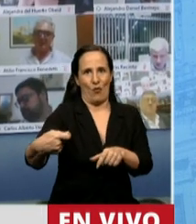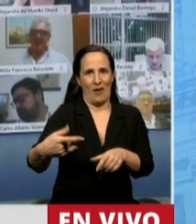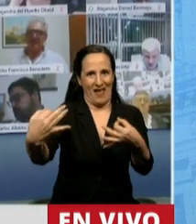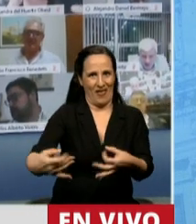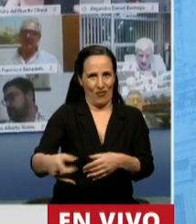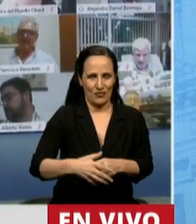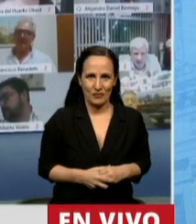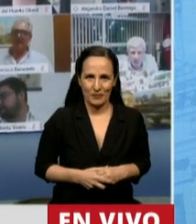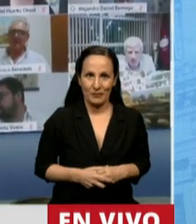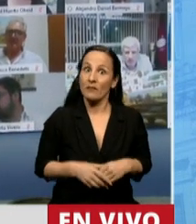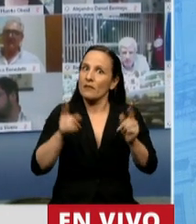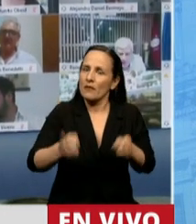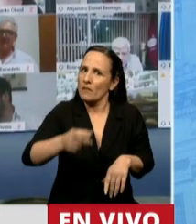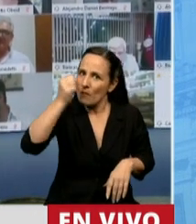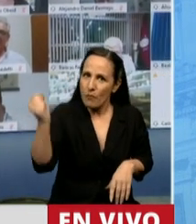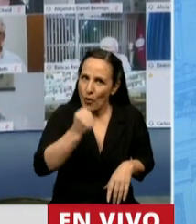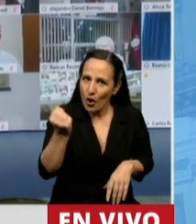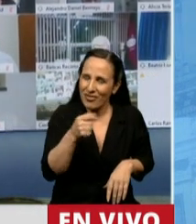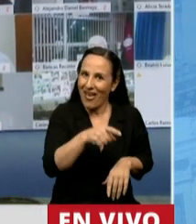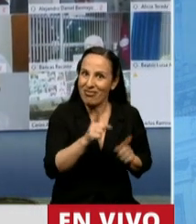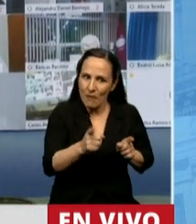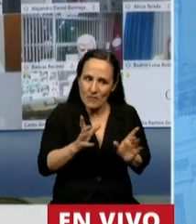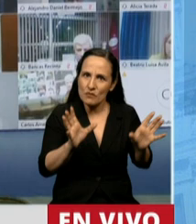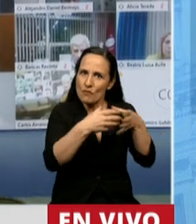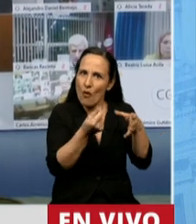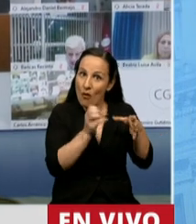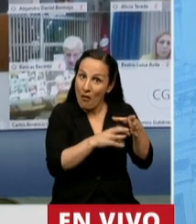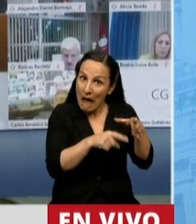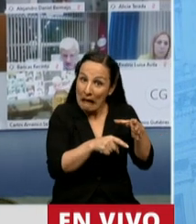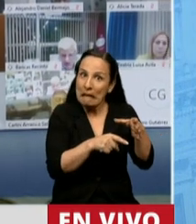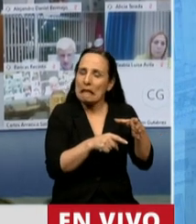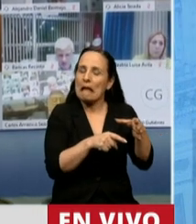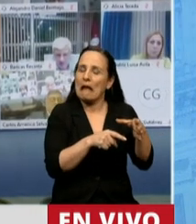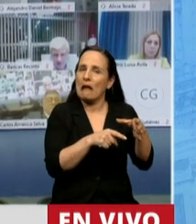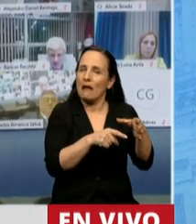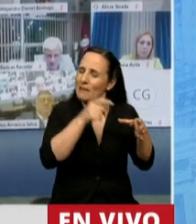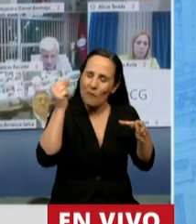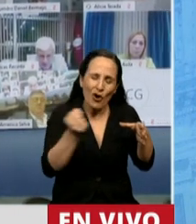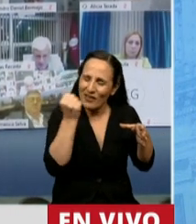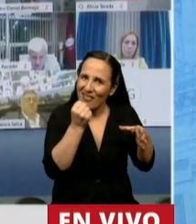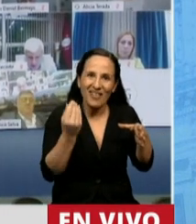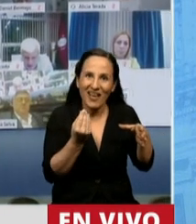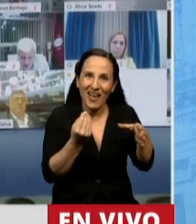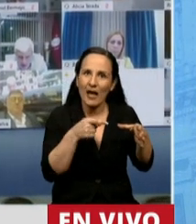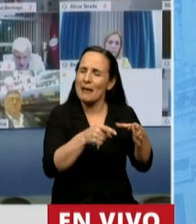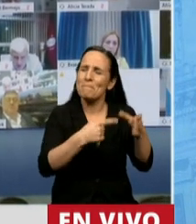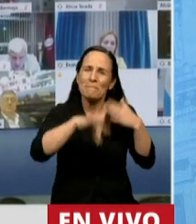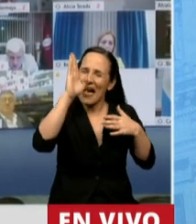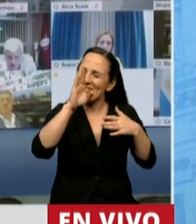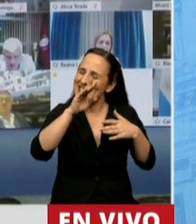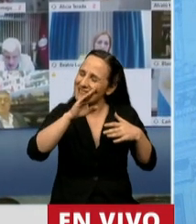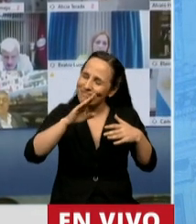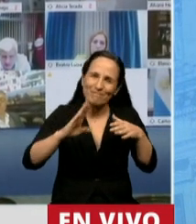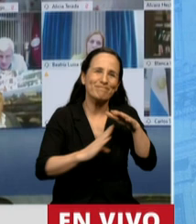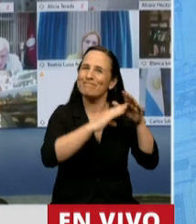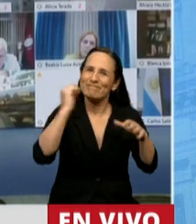es muy importante de que este fondo de garantía señor presidente como premisa de